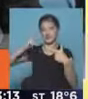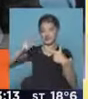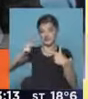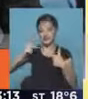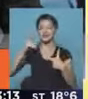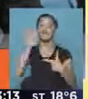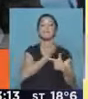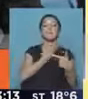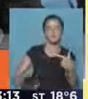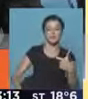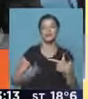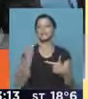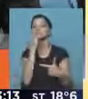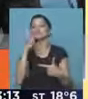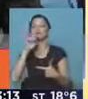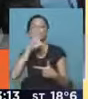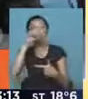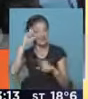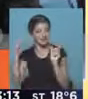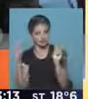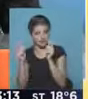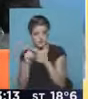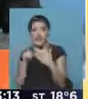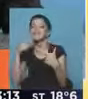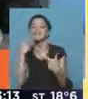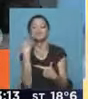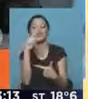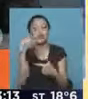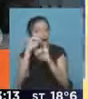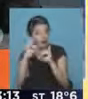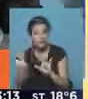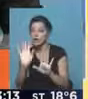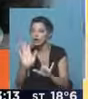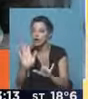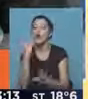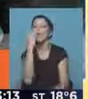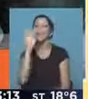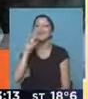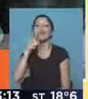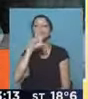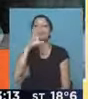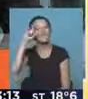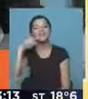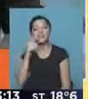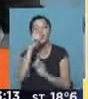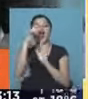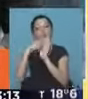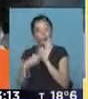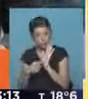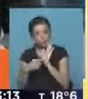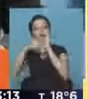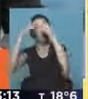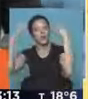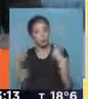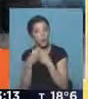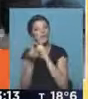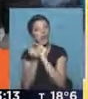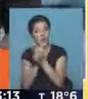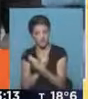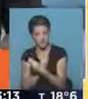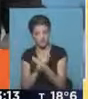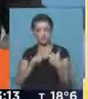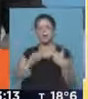Uribe, en lo cual Uribe no plantea el no a la paz, plantea un cambio, una reformulación del acuerdo de paz. El